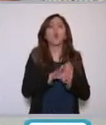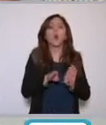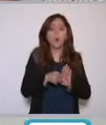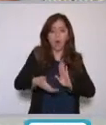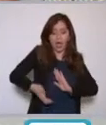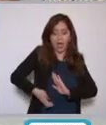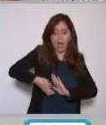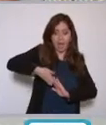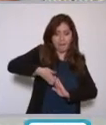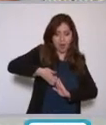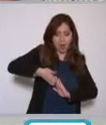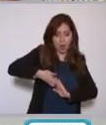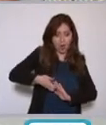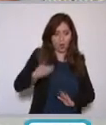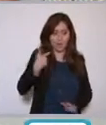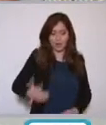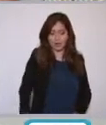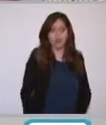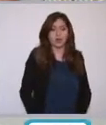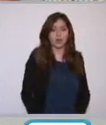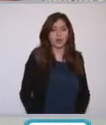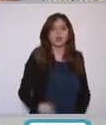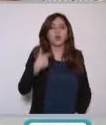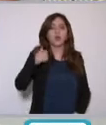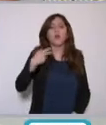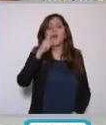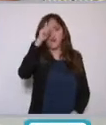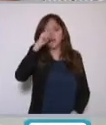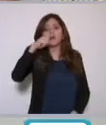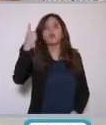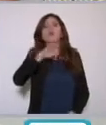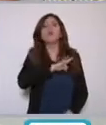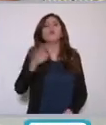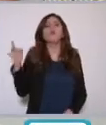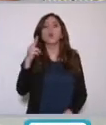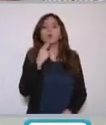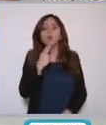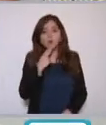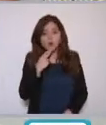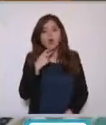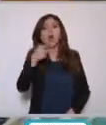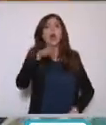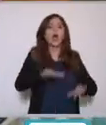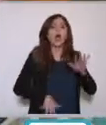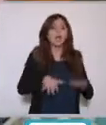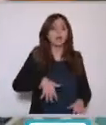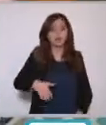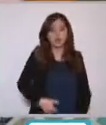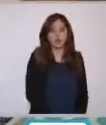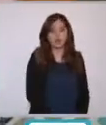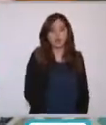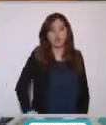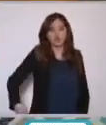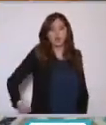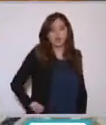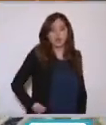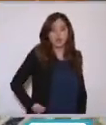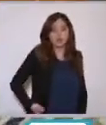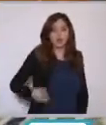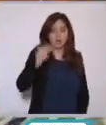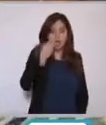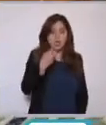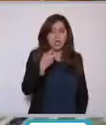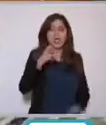abajo, una clutch, para que sea mucho más fácil de portar. Por eso muchas veces la tenemos enfrente o muchas veces a un costado, digamos, esto es